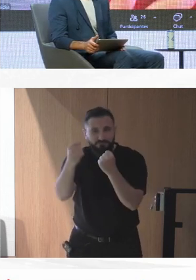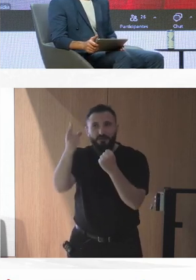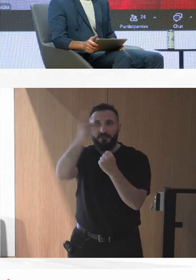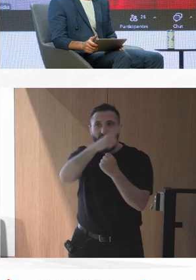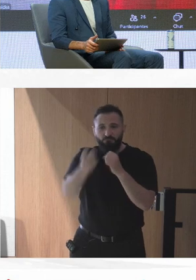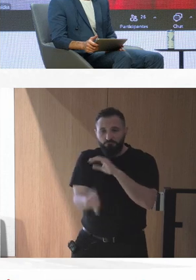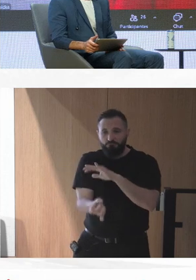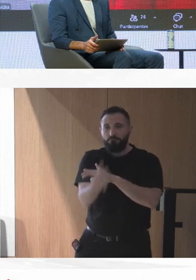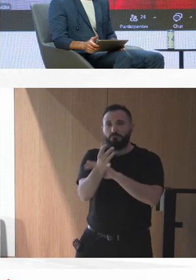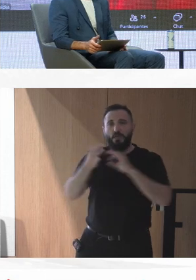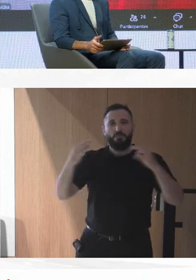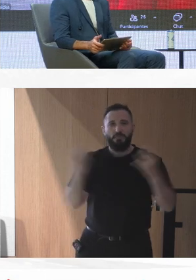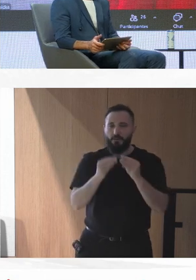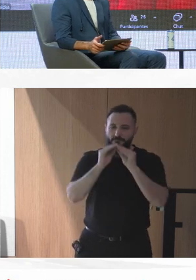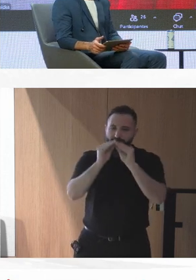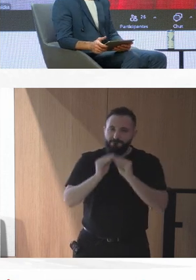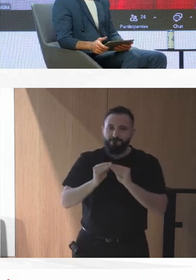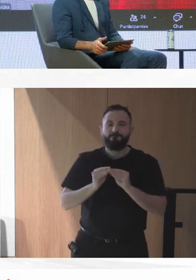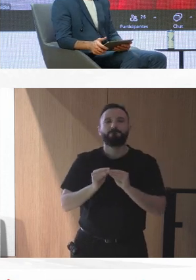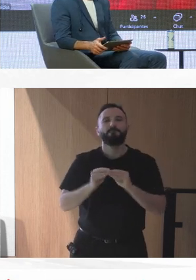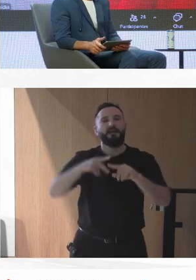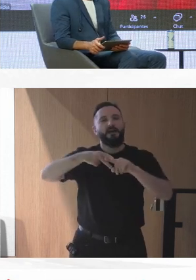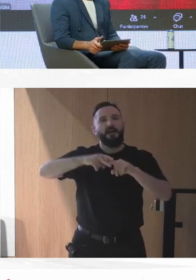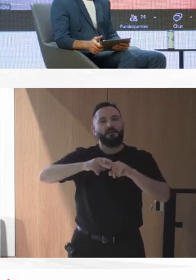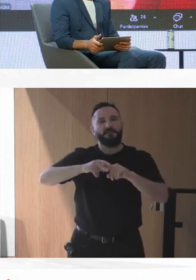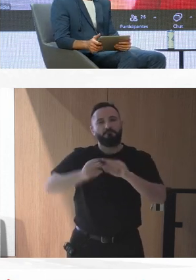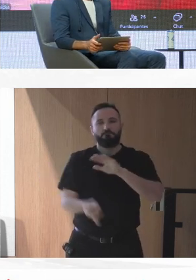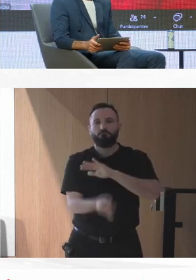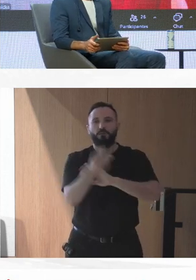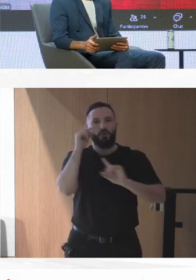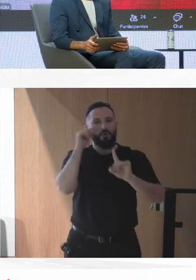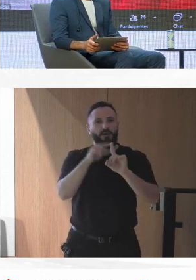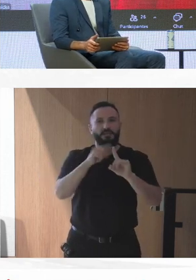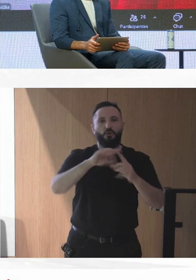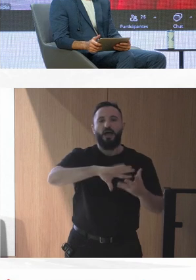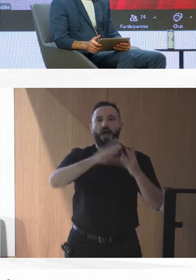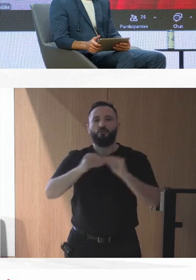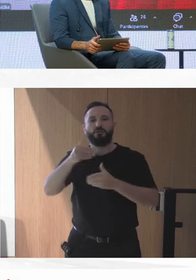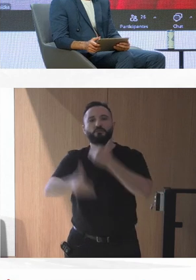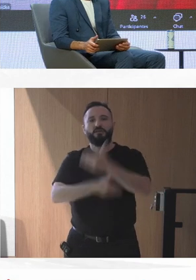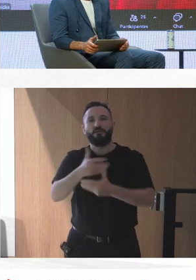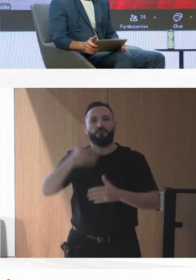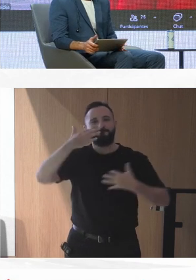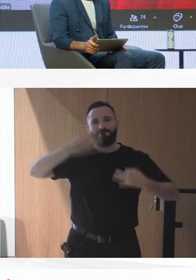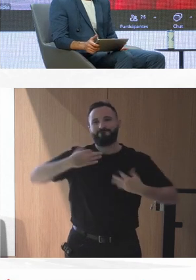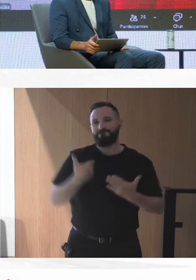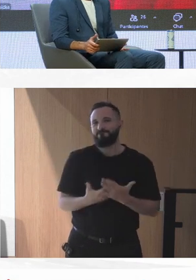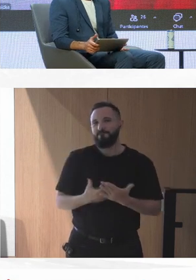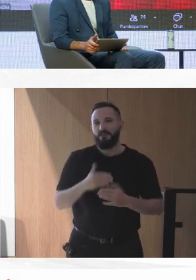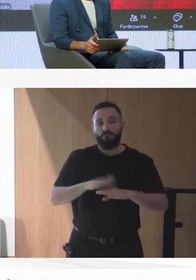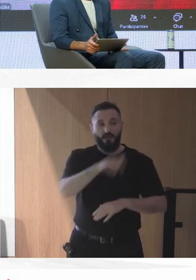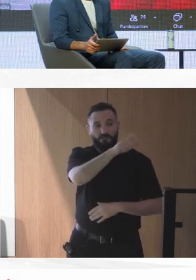un mecanismo para asegurar los ajustes de procedimiento, incluyendo el apoyo necesario para permitir que las personas